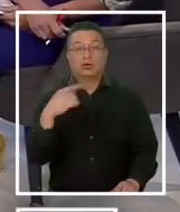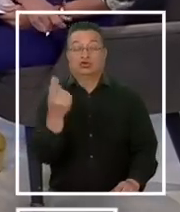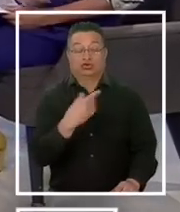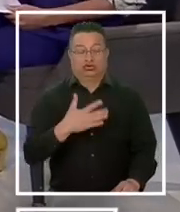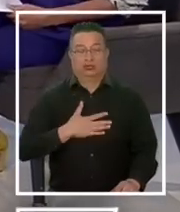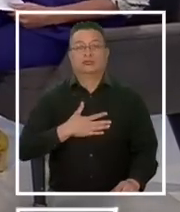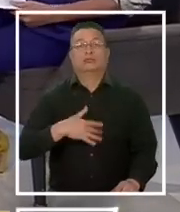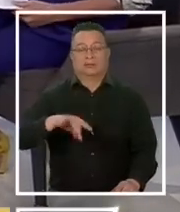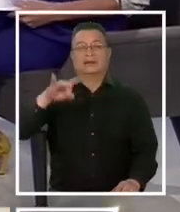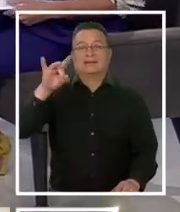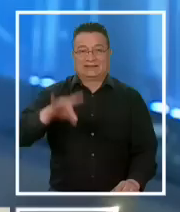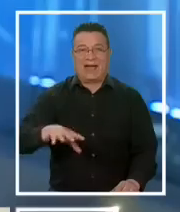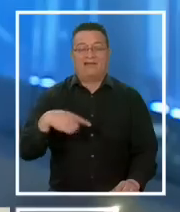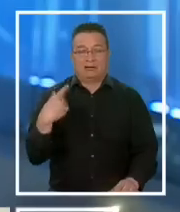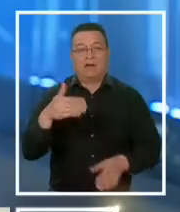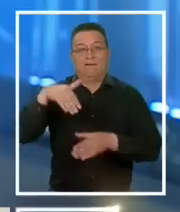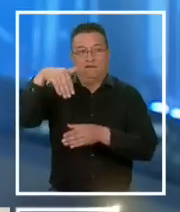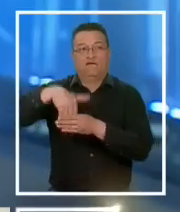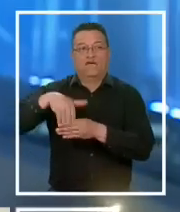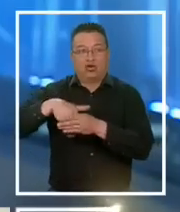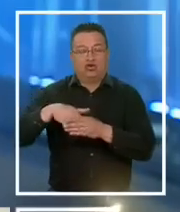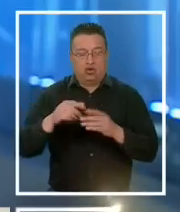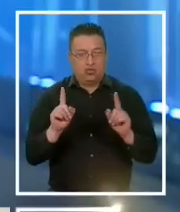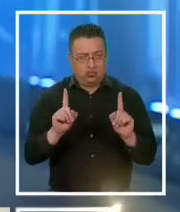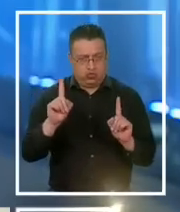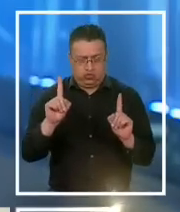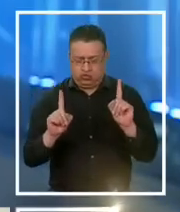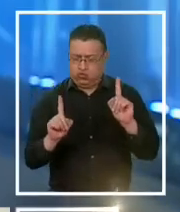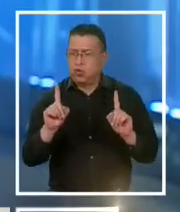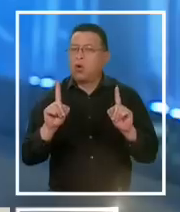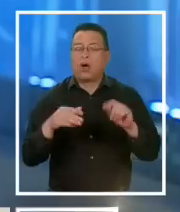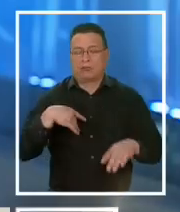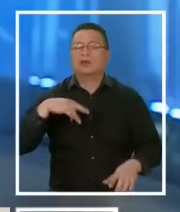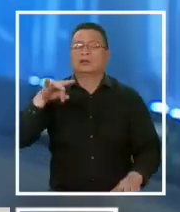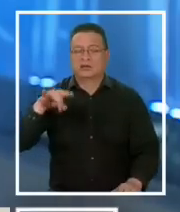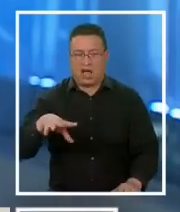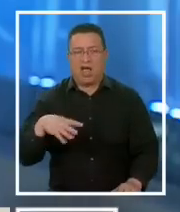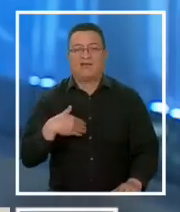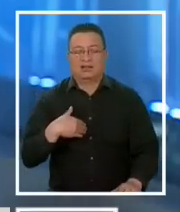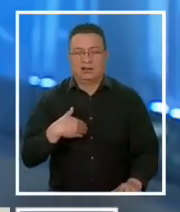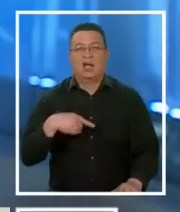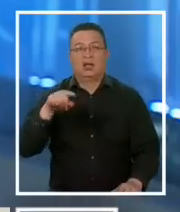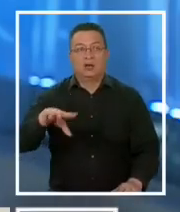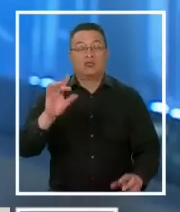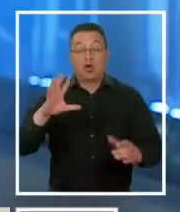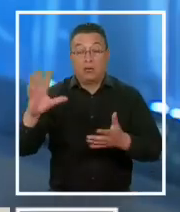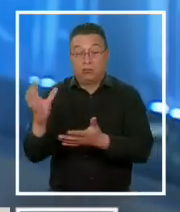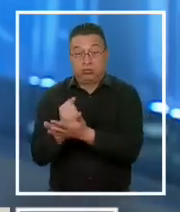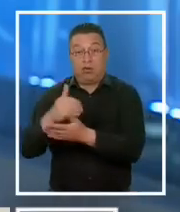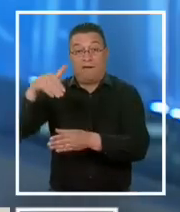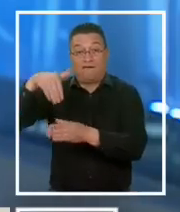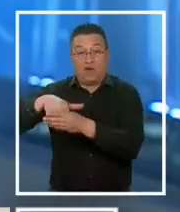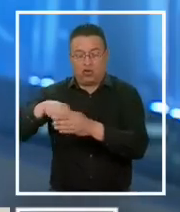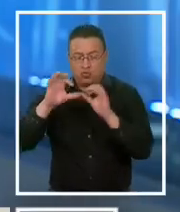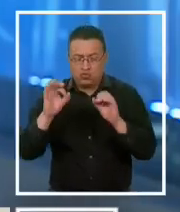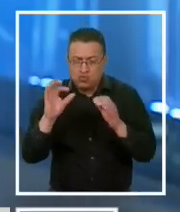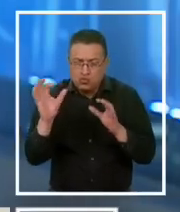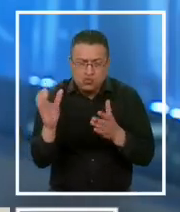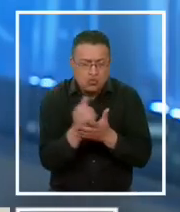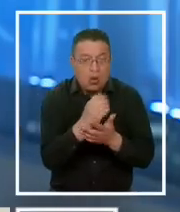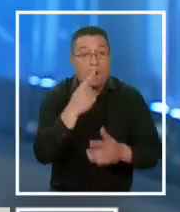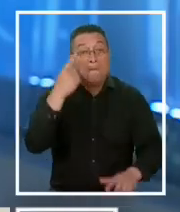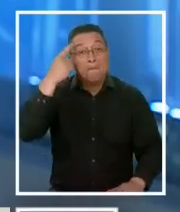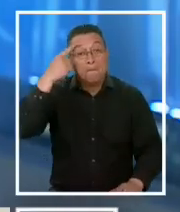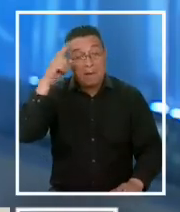sabíamos que era una votación bastante ajustada que probablemente si se conseguían los votos iba a ser de forma ajustada pero